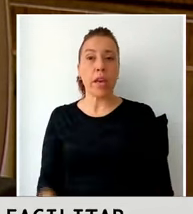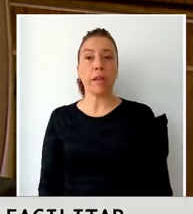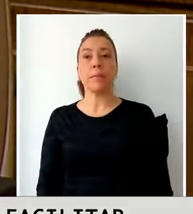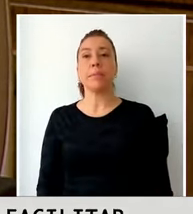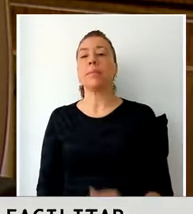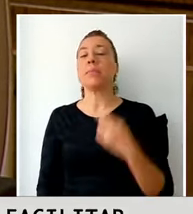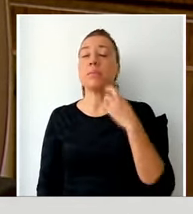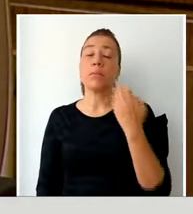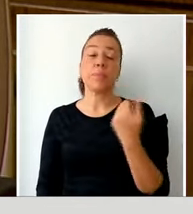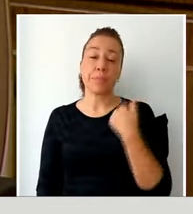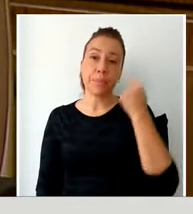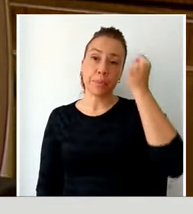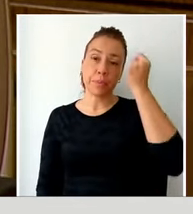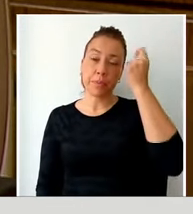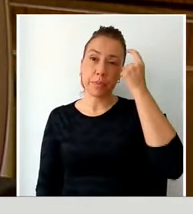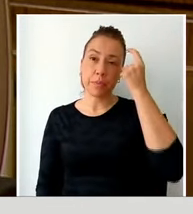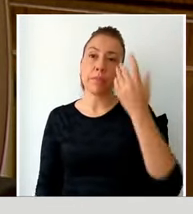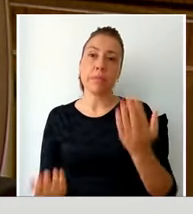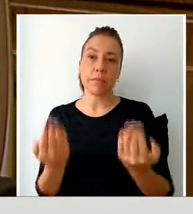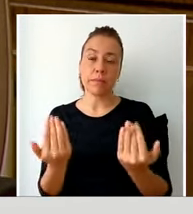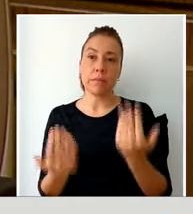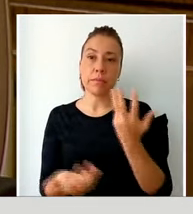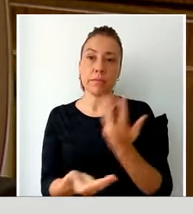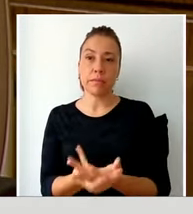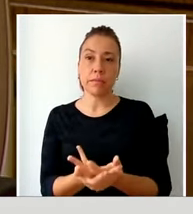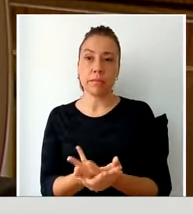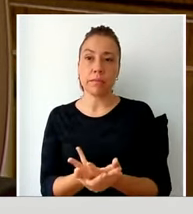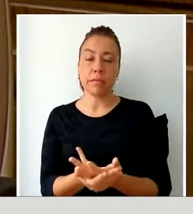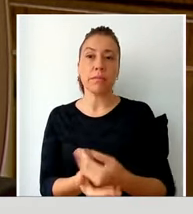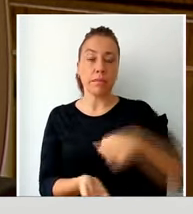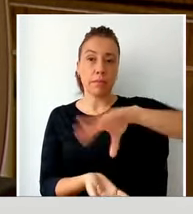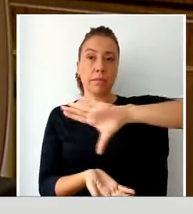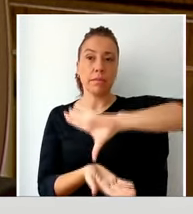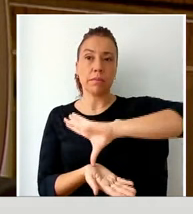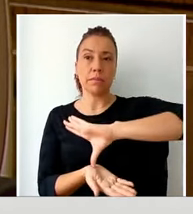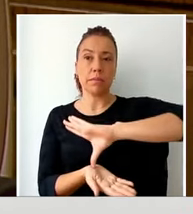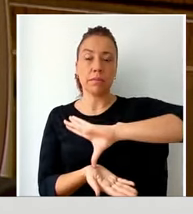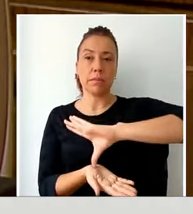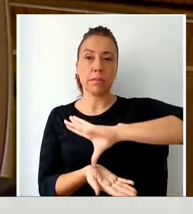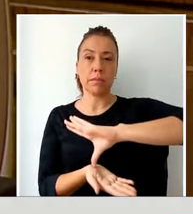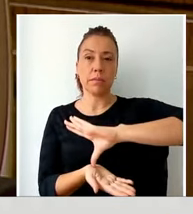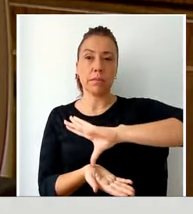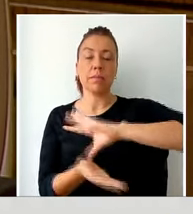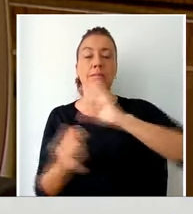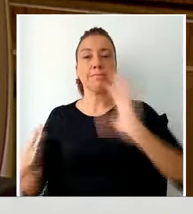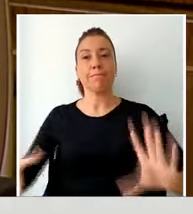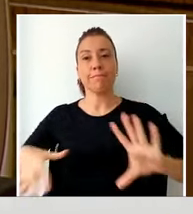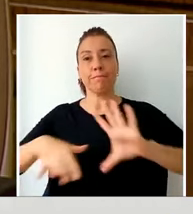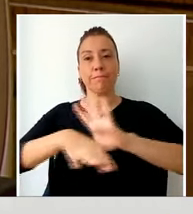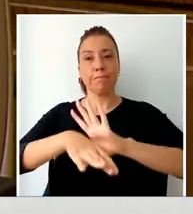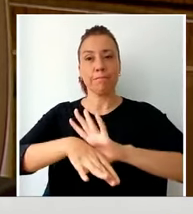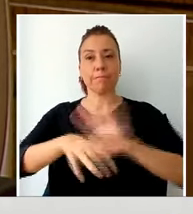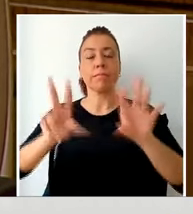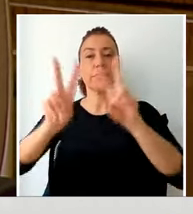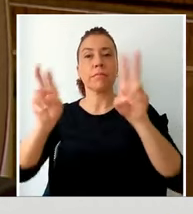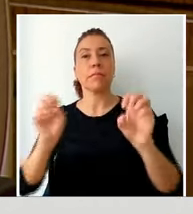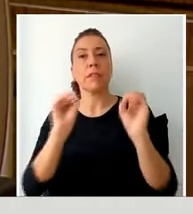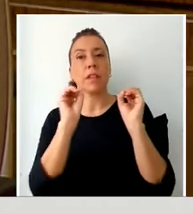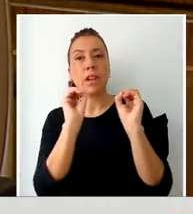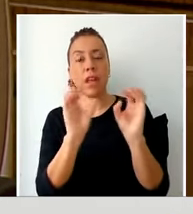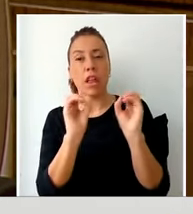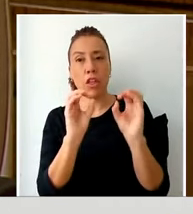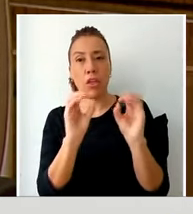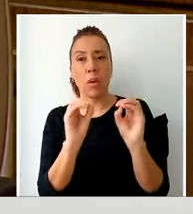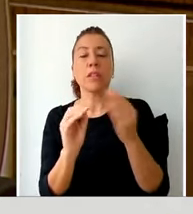la necesidad que tenemos en el país de compatibilizar lo que significa la educación con el deporte